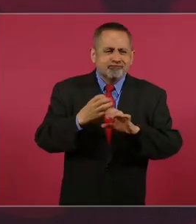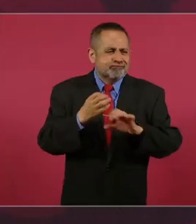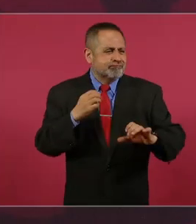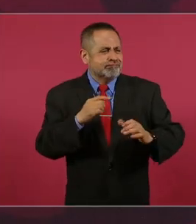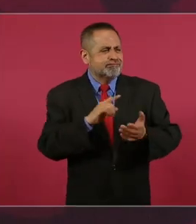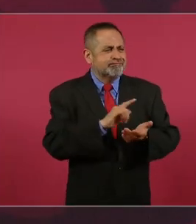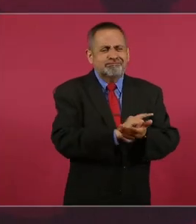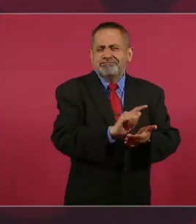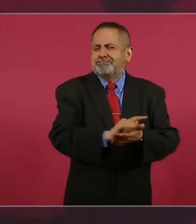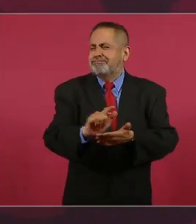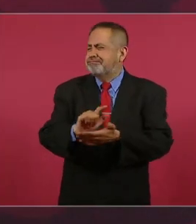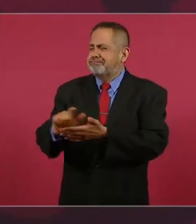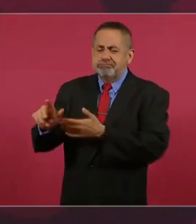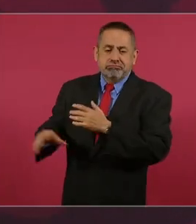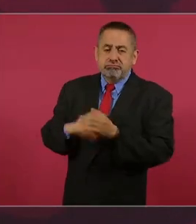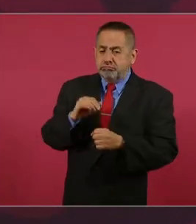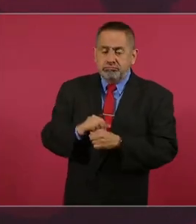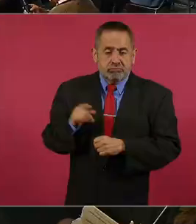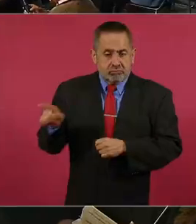Aquí,